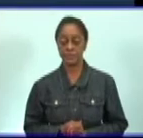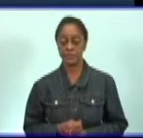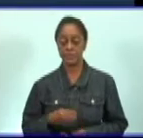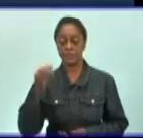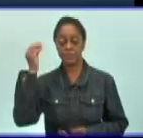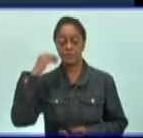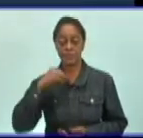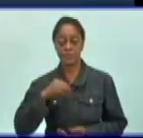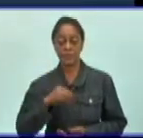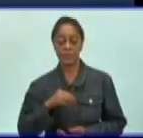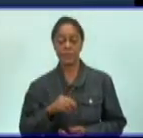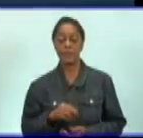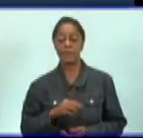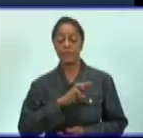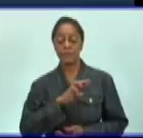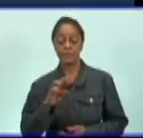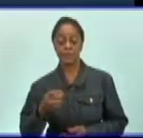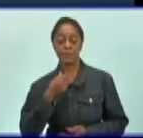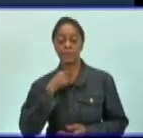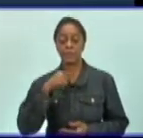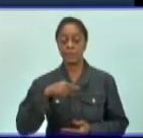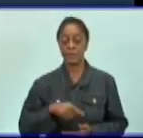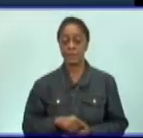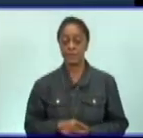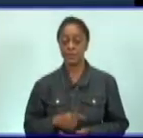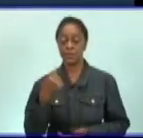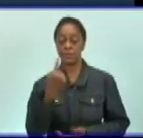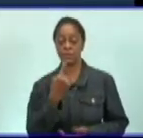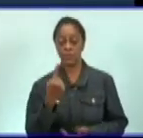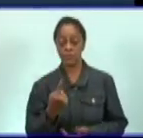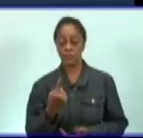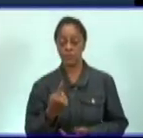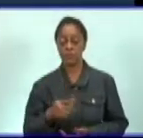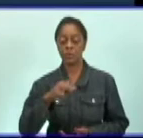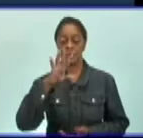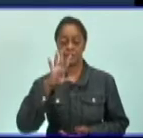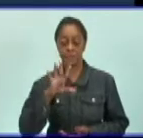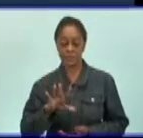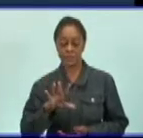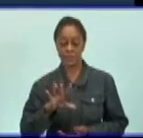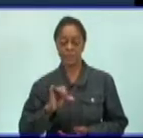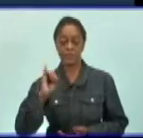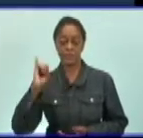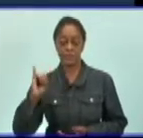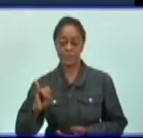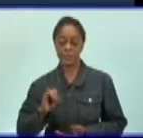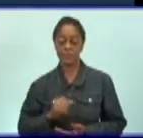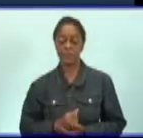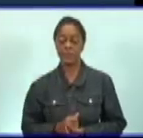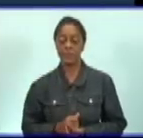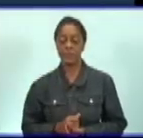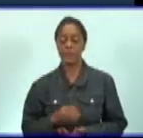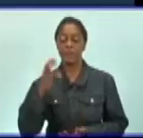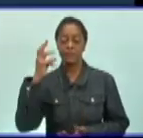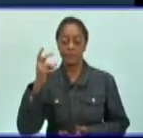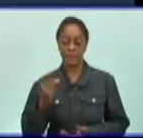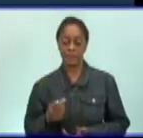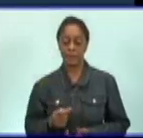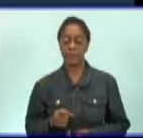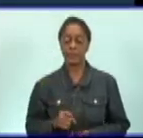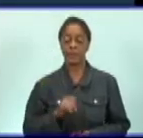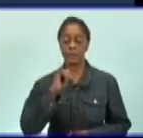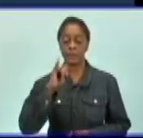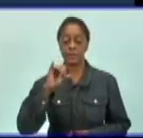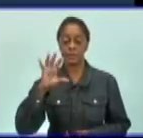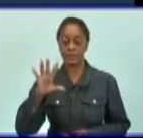solucionar los ejercicios 1, 5 y 6 de la página